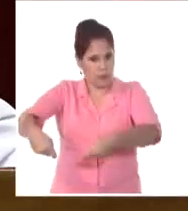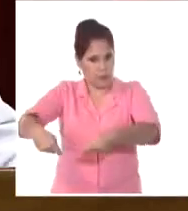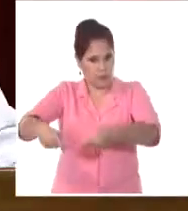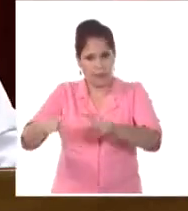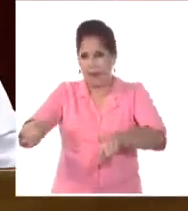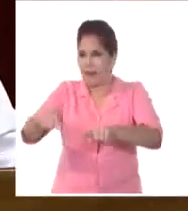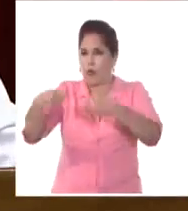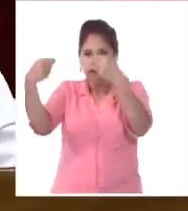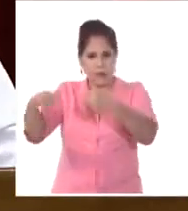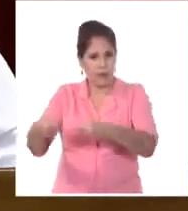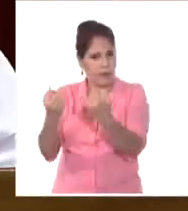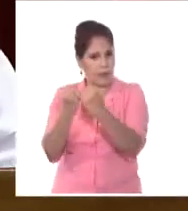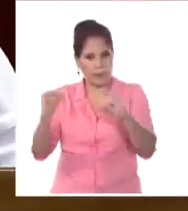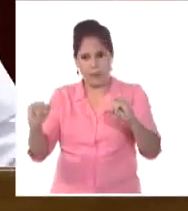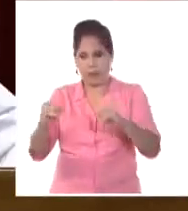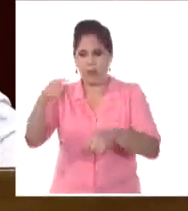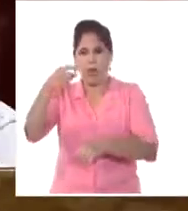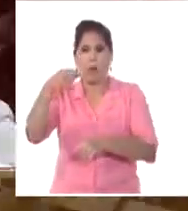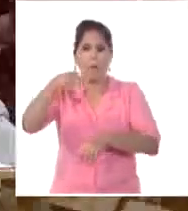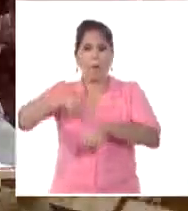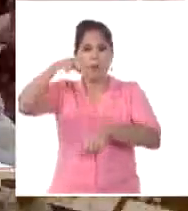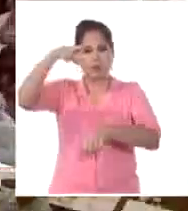e independencia de Puerto Rico.